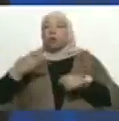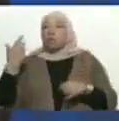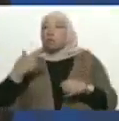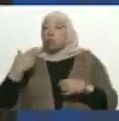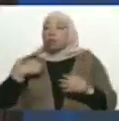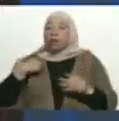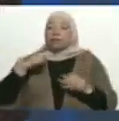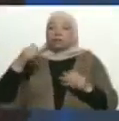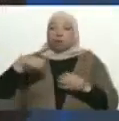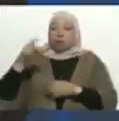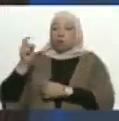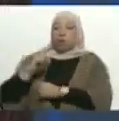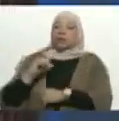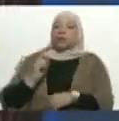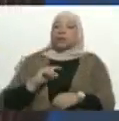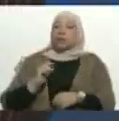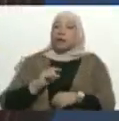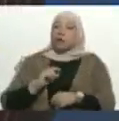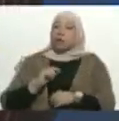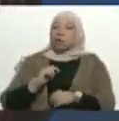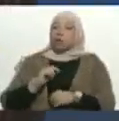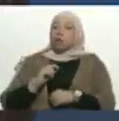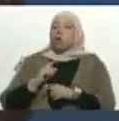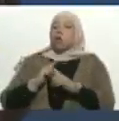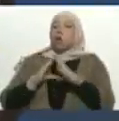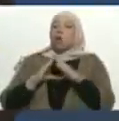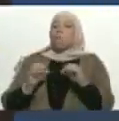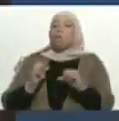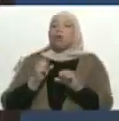importantes, necesarios, no solamente,